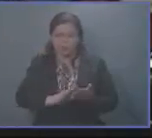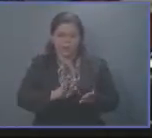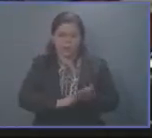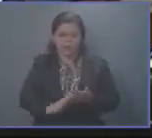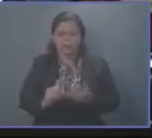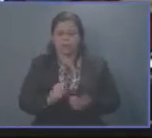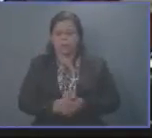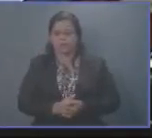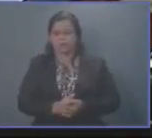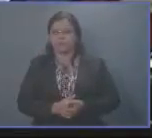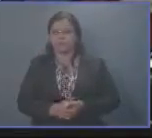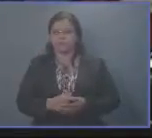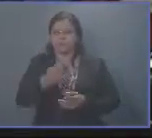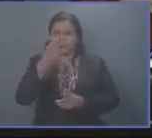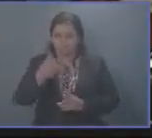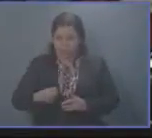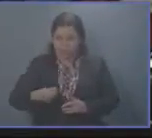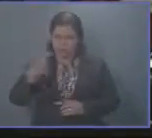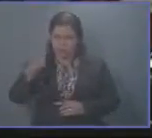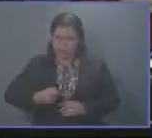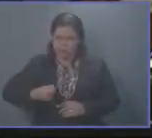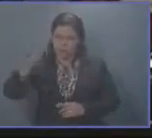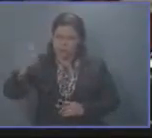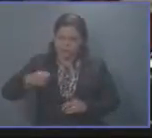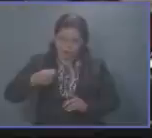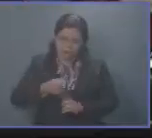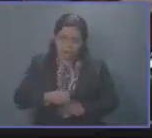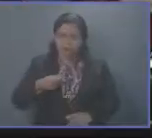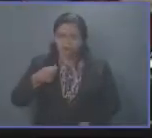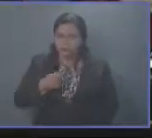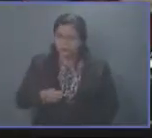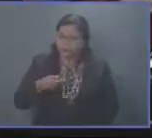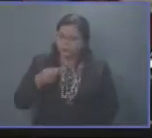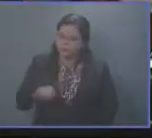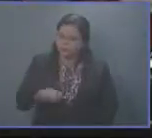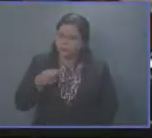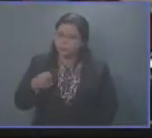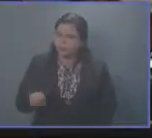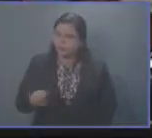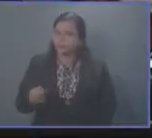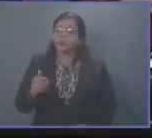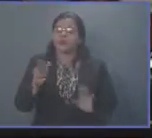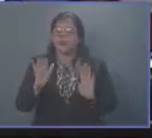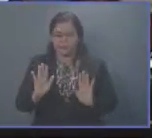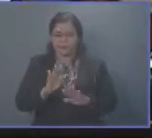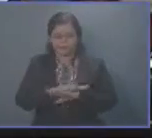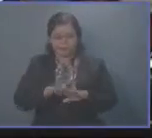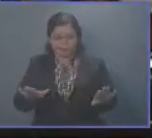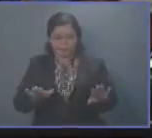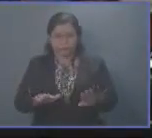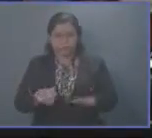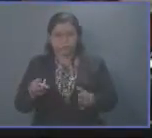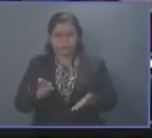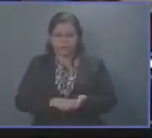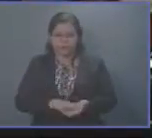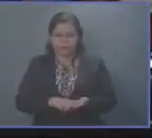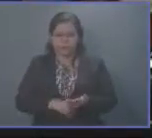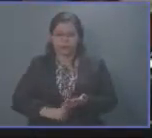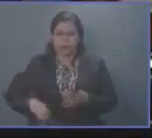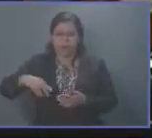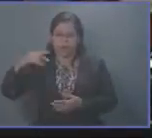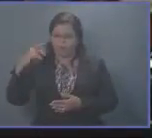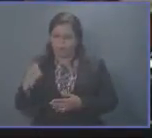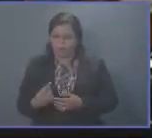cuota. Se establece con claridad que al finalizar la relación contractual es